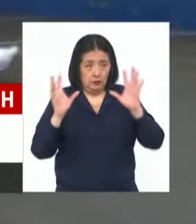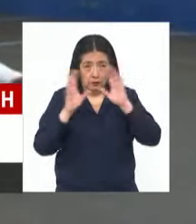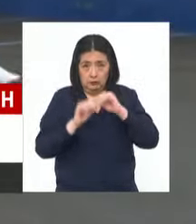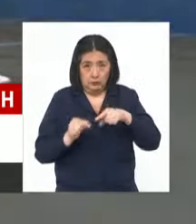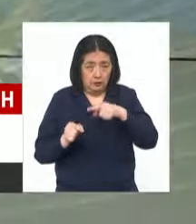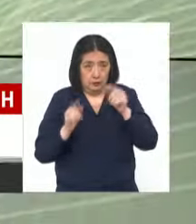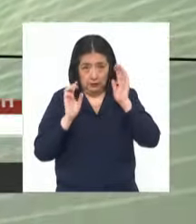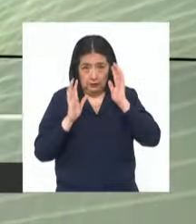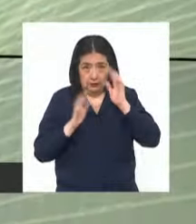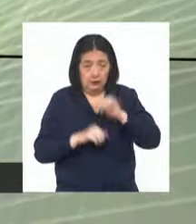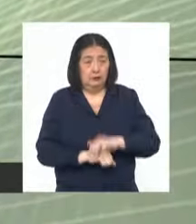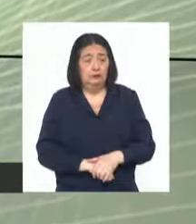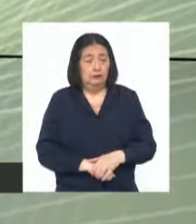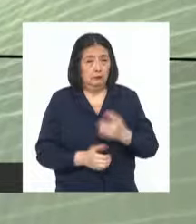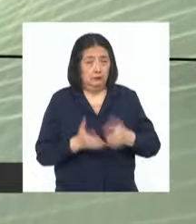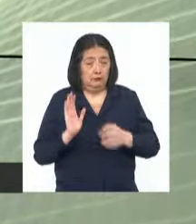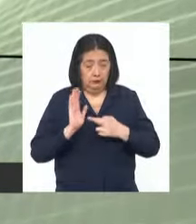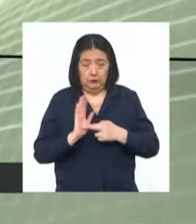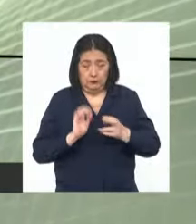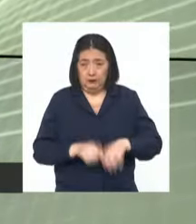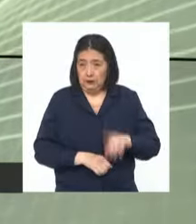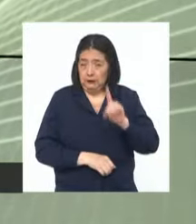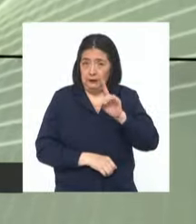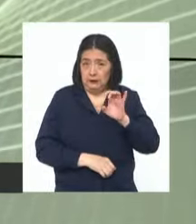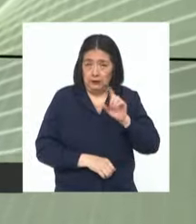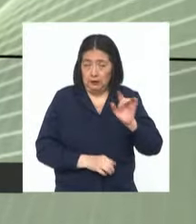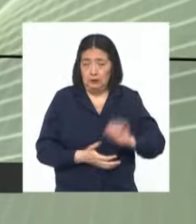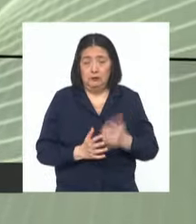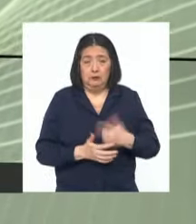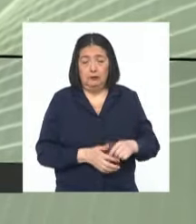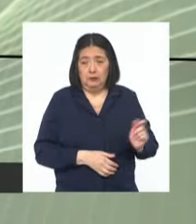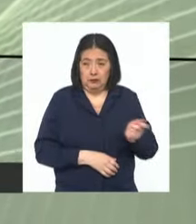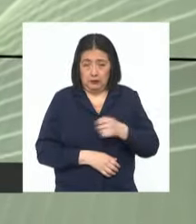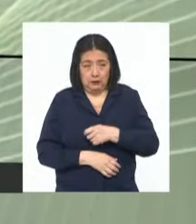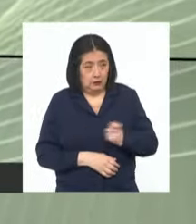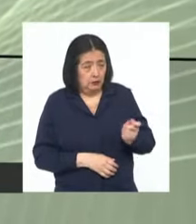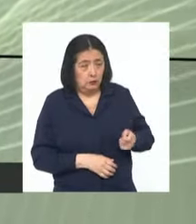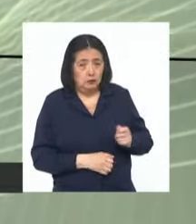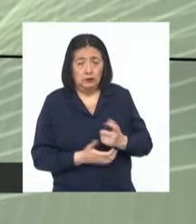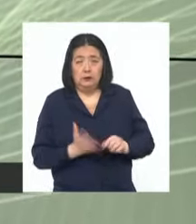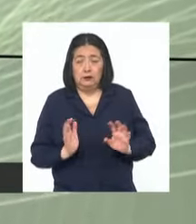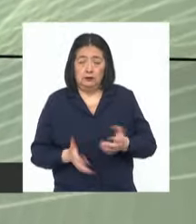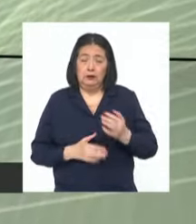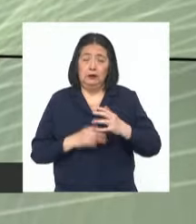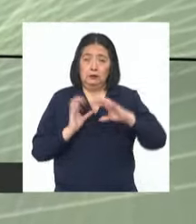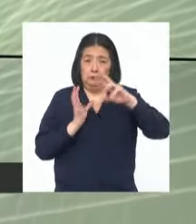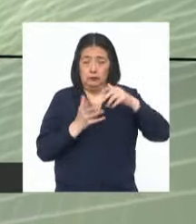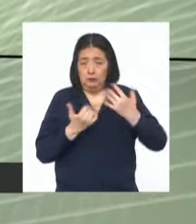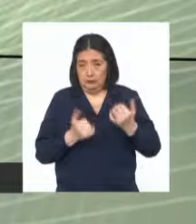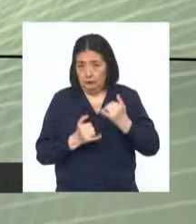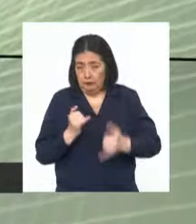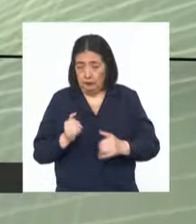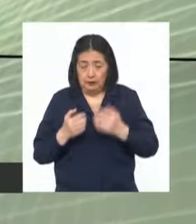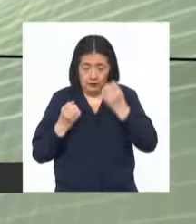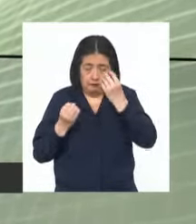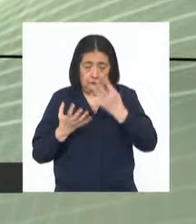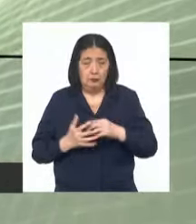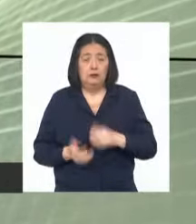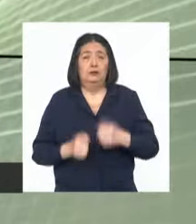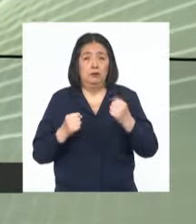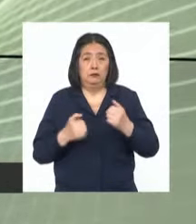que estar atentos a lo que representa Diego Lías en el squash mundial. Hasta aquí la información deportiva, lo dejo con Maritere para que continúen con